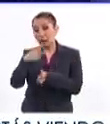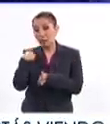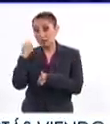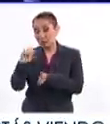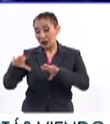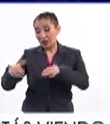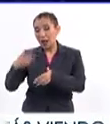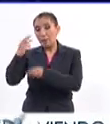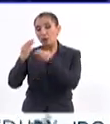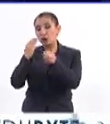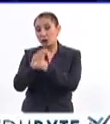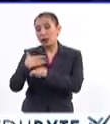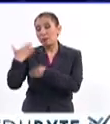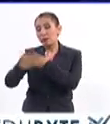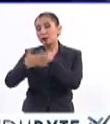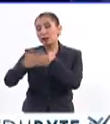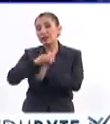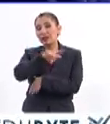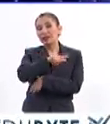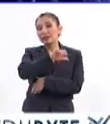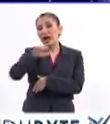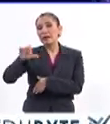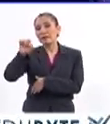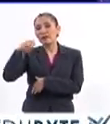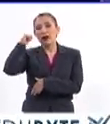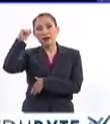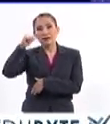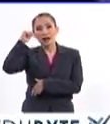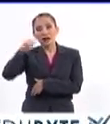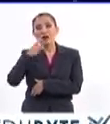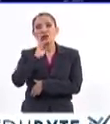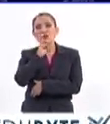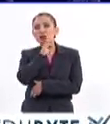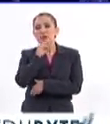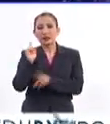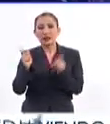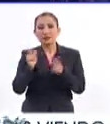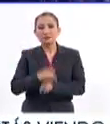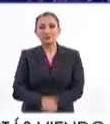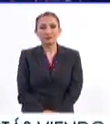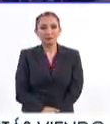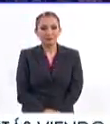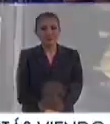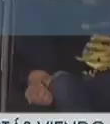en esta categoría en el Mundial, que se realizará del 17 al 20 de abril en Houston, Texas.